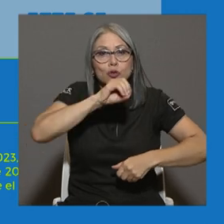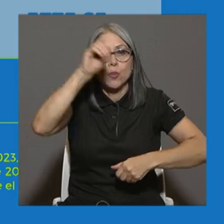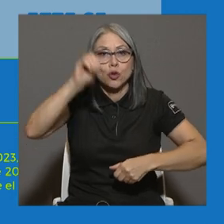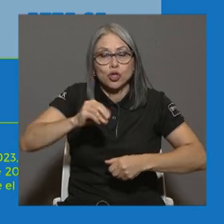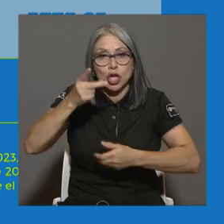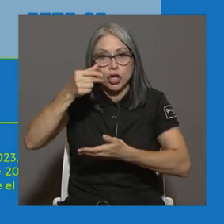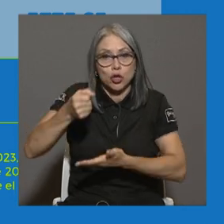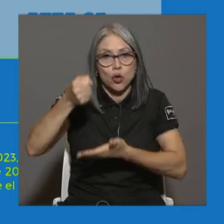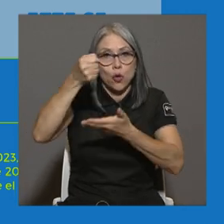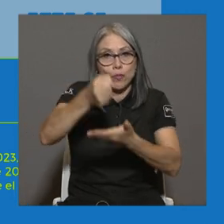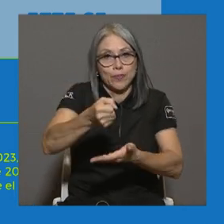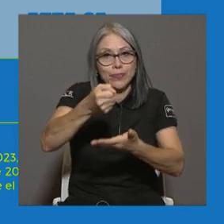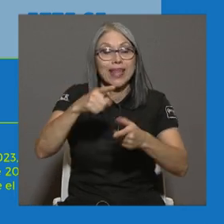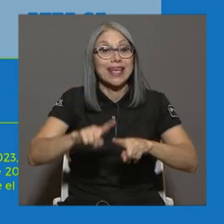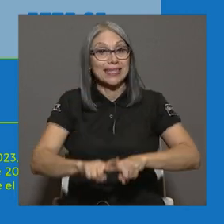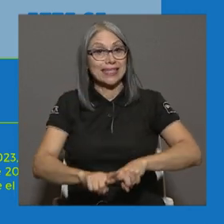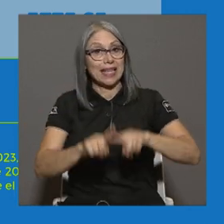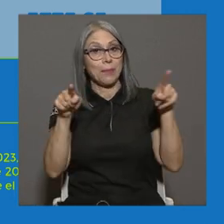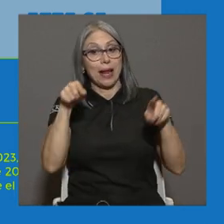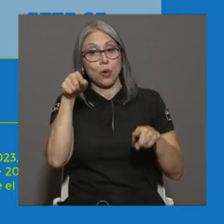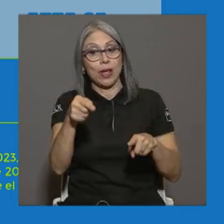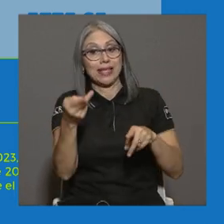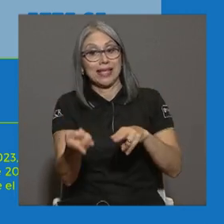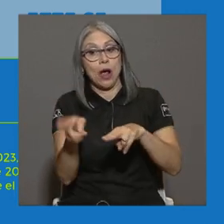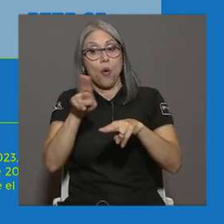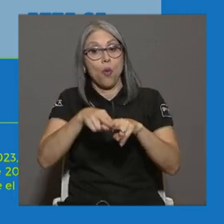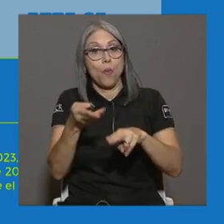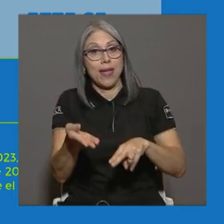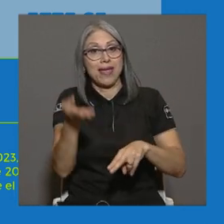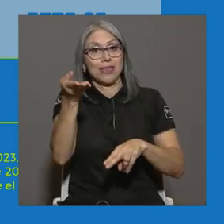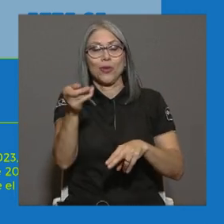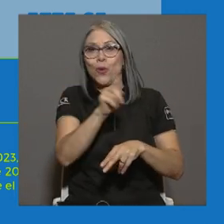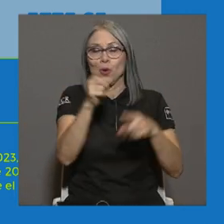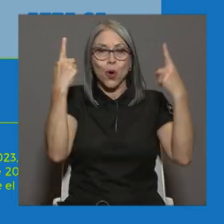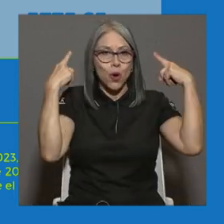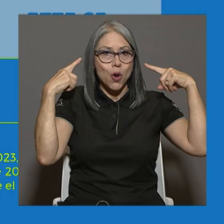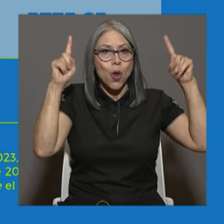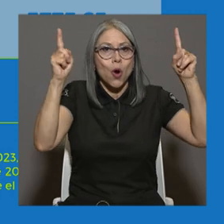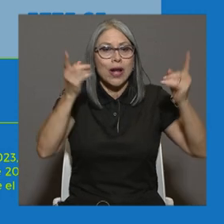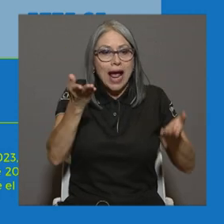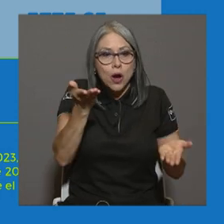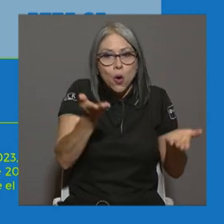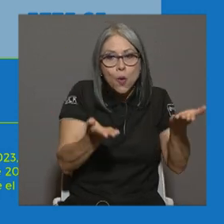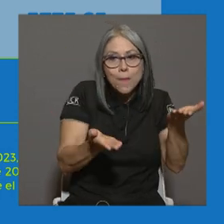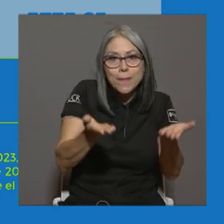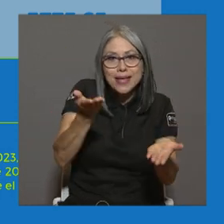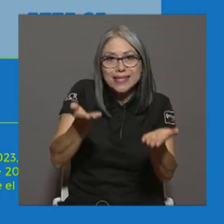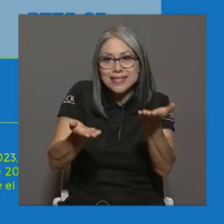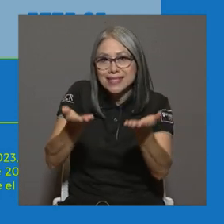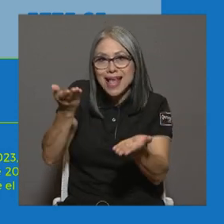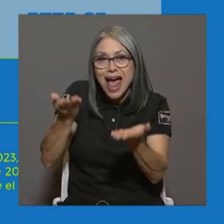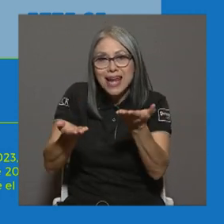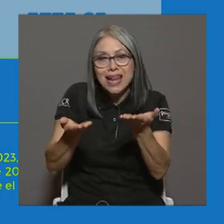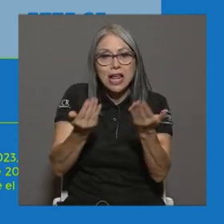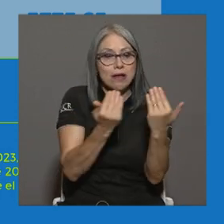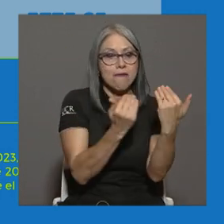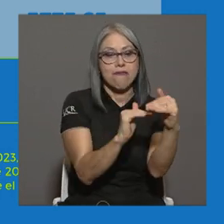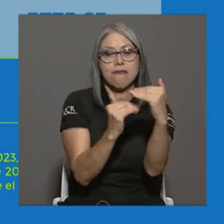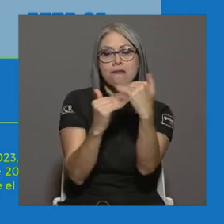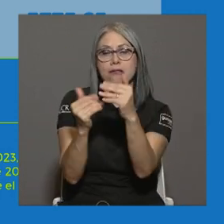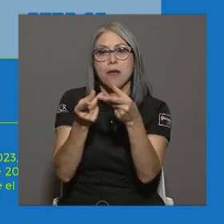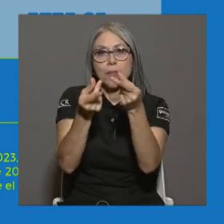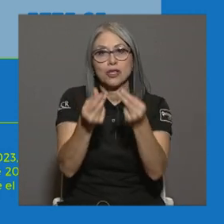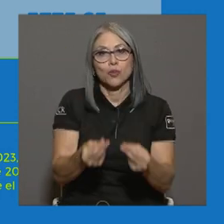2%. Sin embargo, este aumento no logra compensar los recortes en los presupuestos del